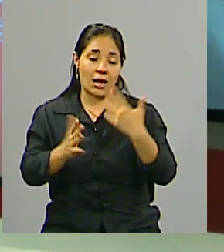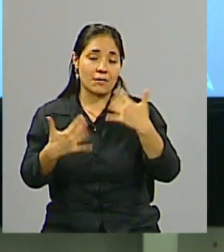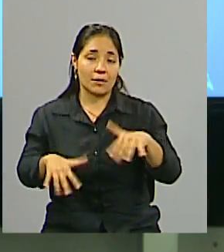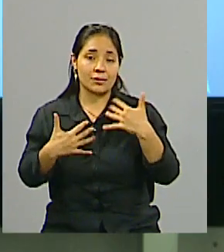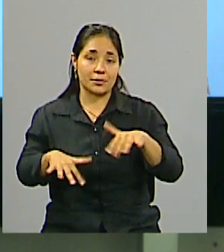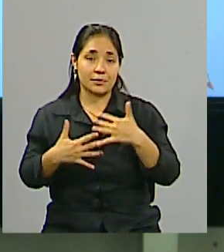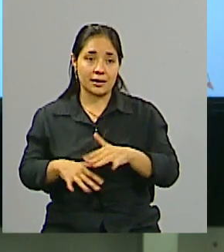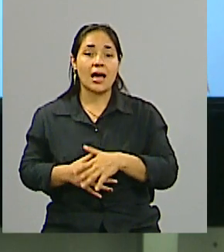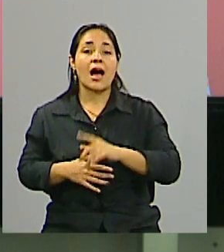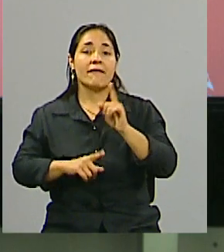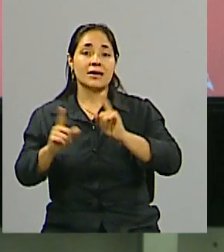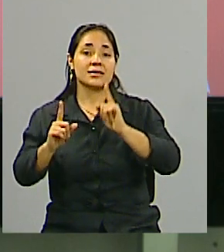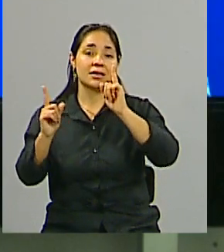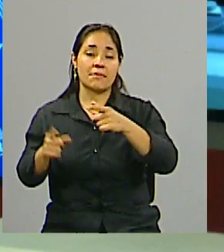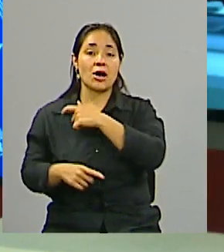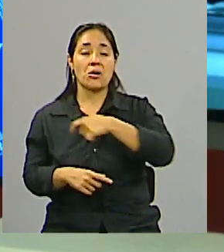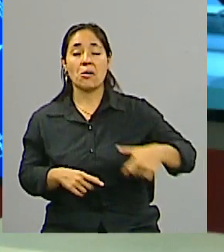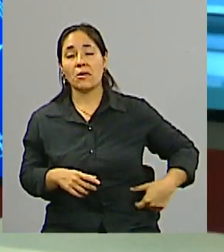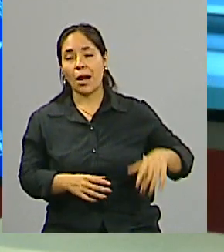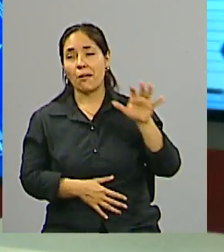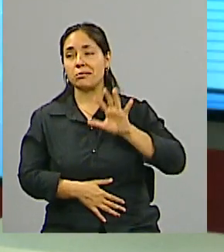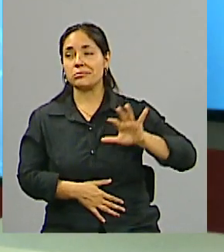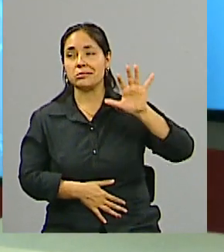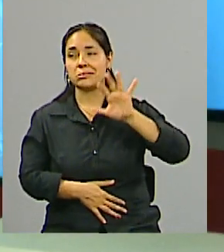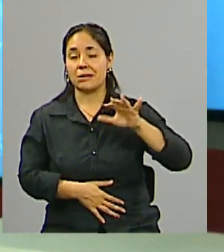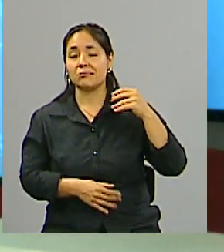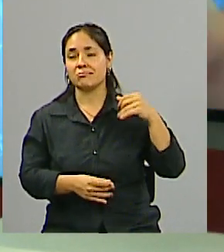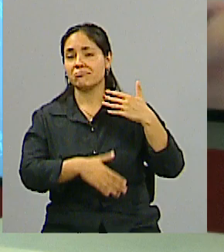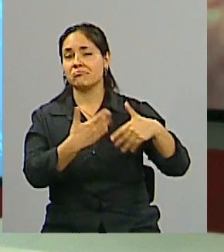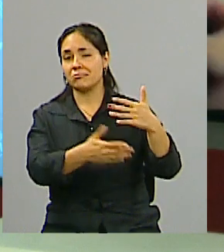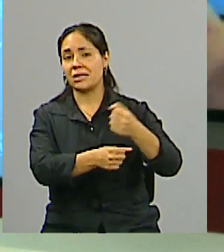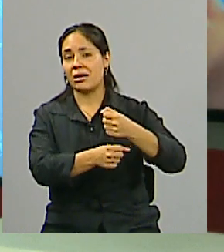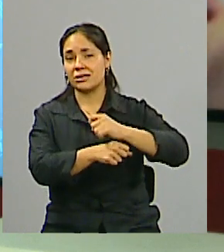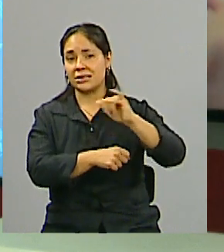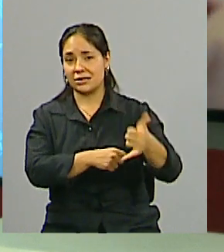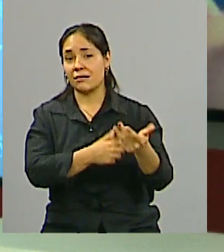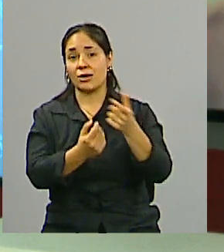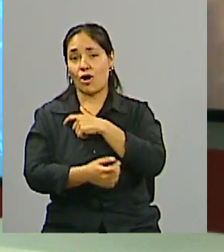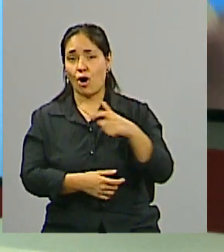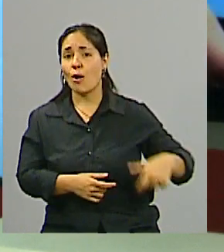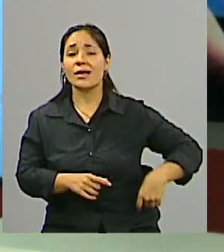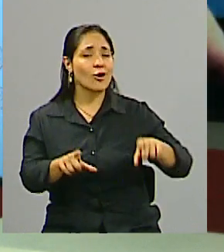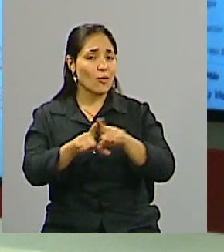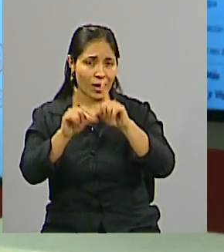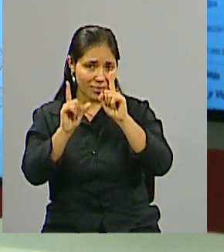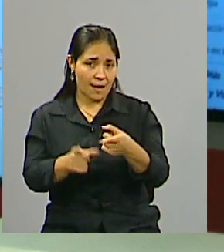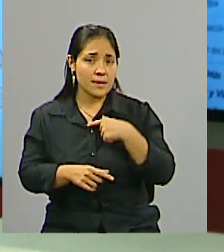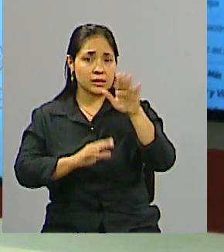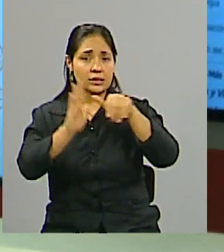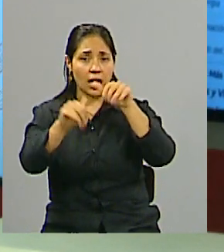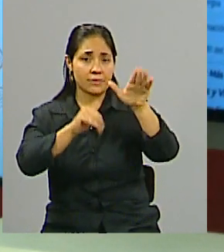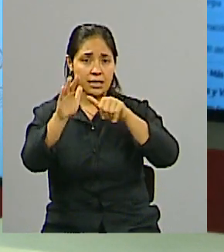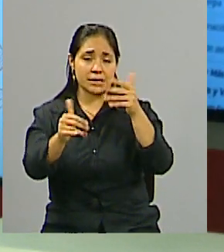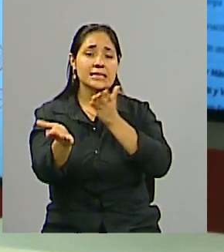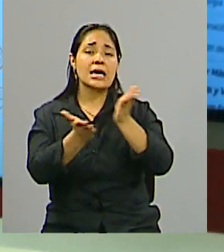una complicidad, si se quiere, del Estado para que se lleve adelante ese tipo de trabajo, porque de hecho el Estado también es uno de los que obtiene esa